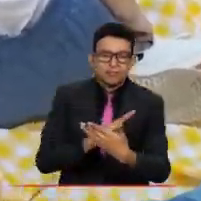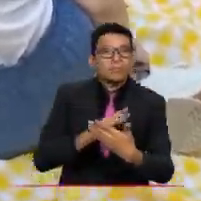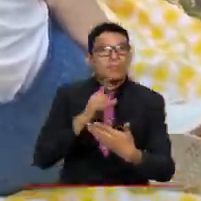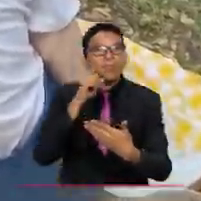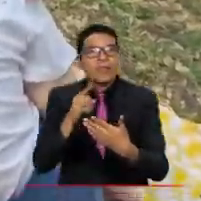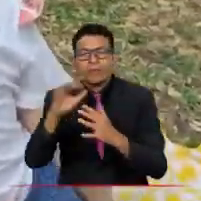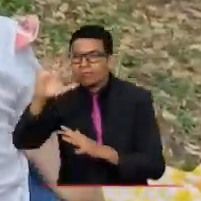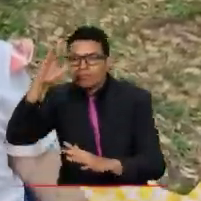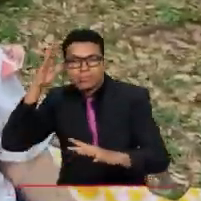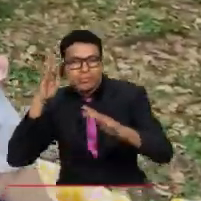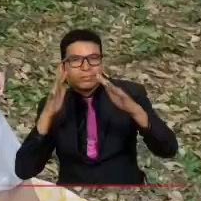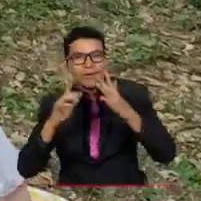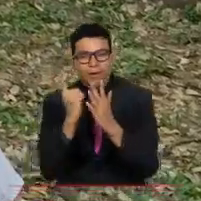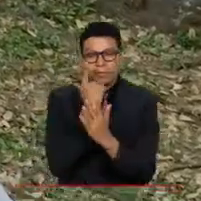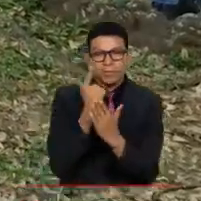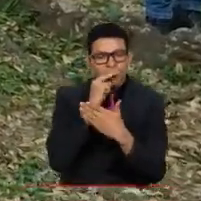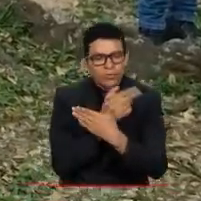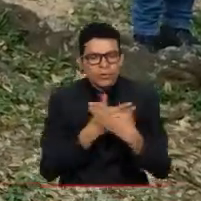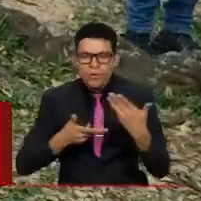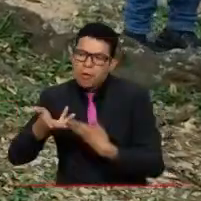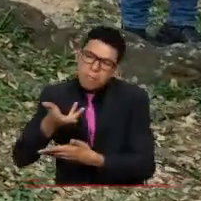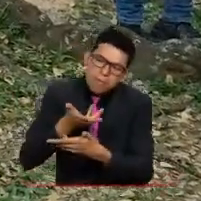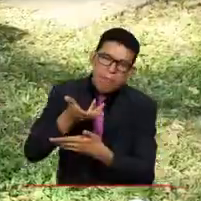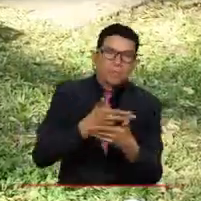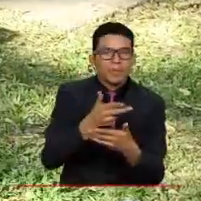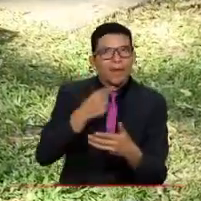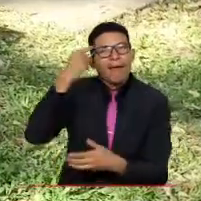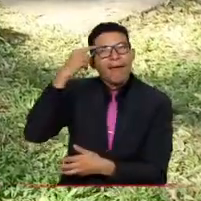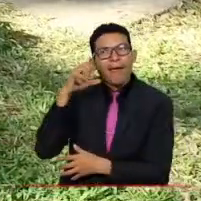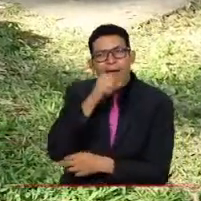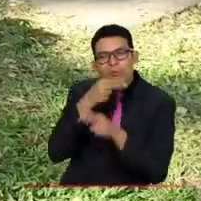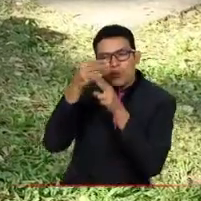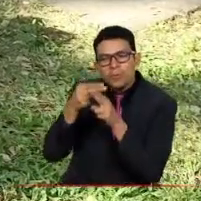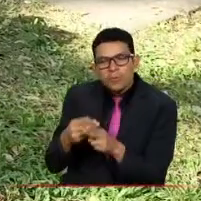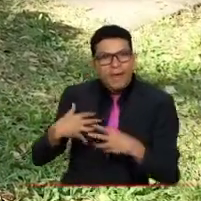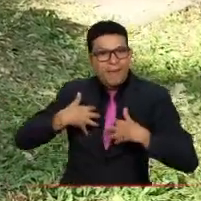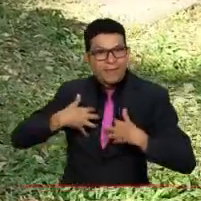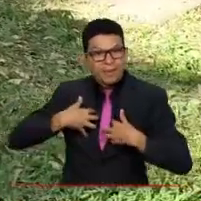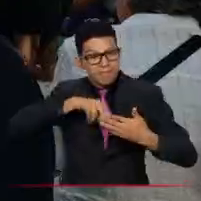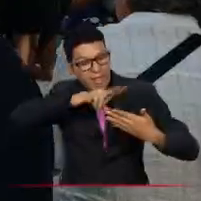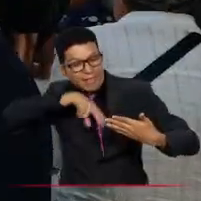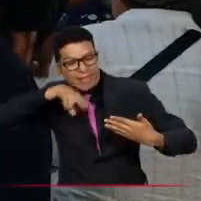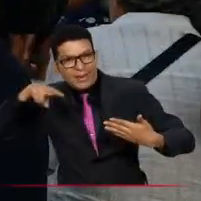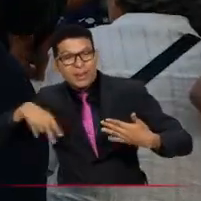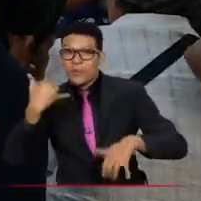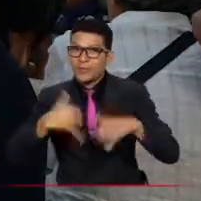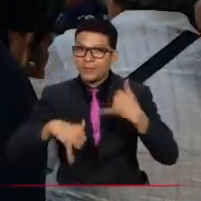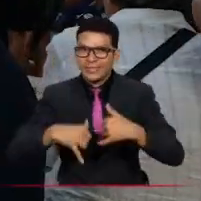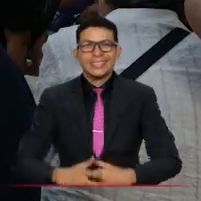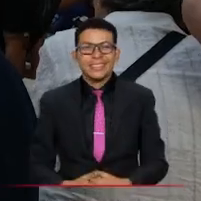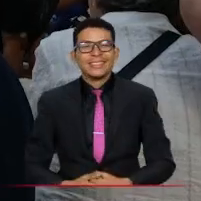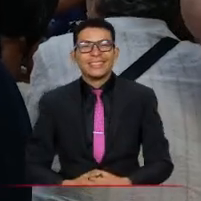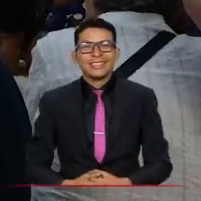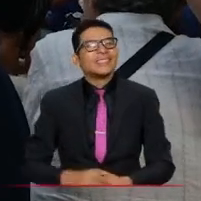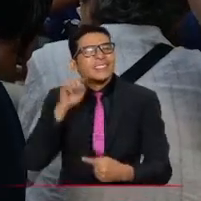los pequeños participaron en actividades interactivas como adivinanzas de nombres de animales, lectura en voz alta y juegos. Esta es una